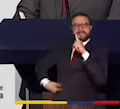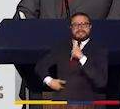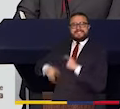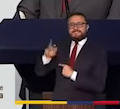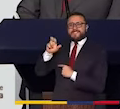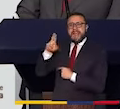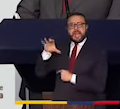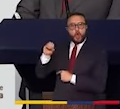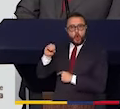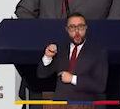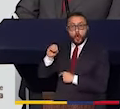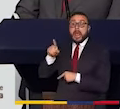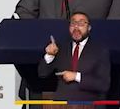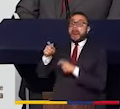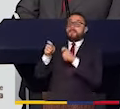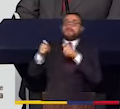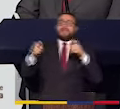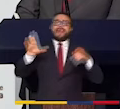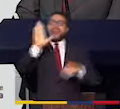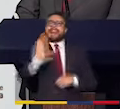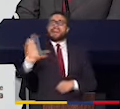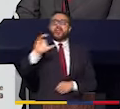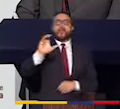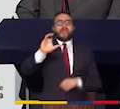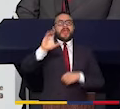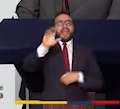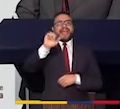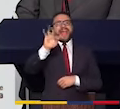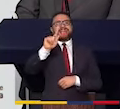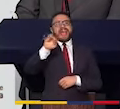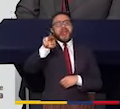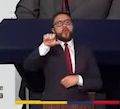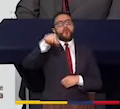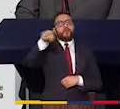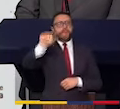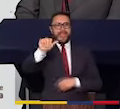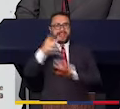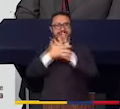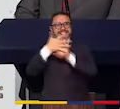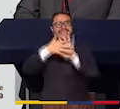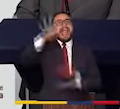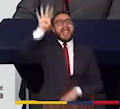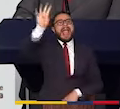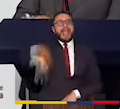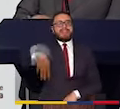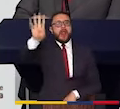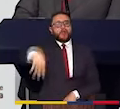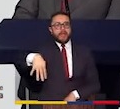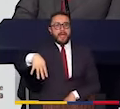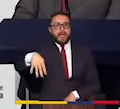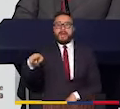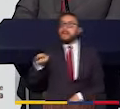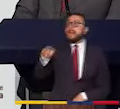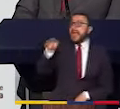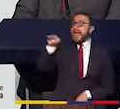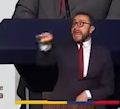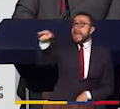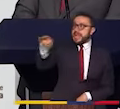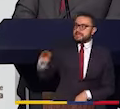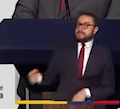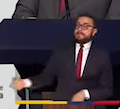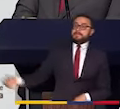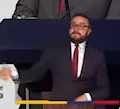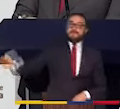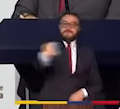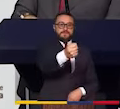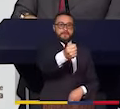del presidente de Cataluña que él fusiló cuando se lo entregaron los nazis,